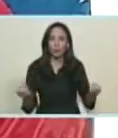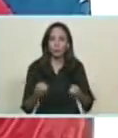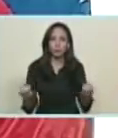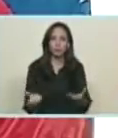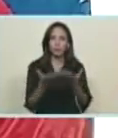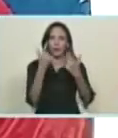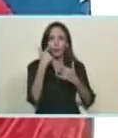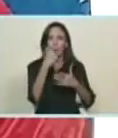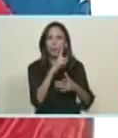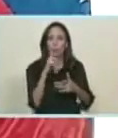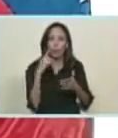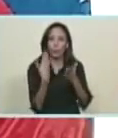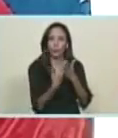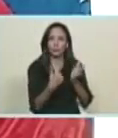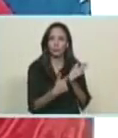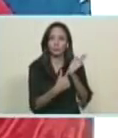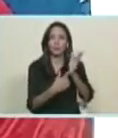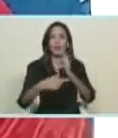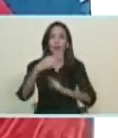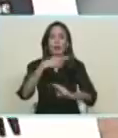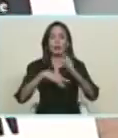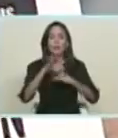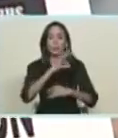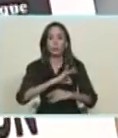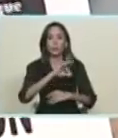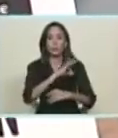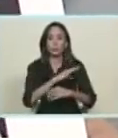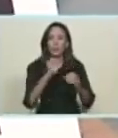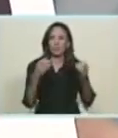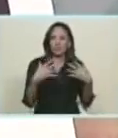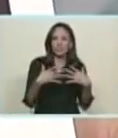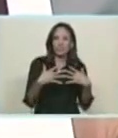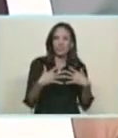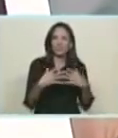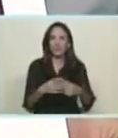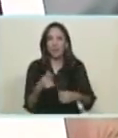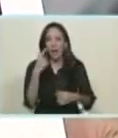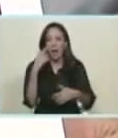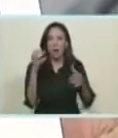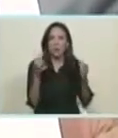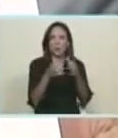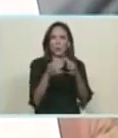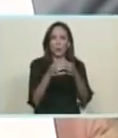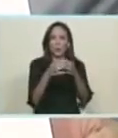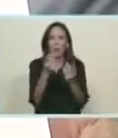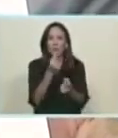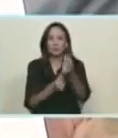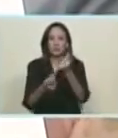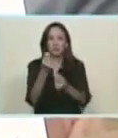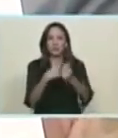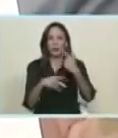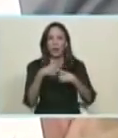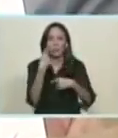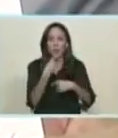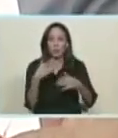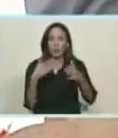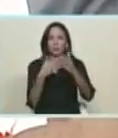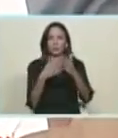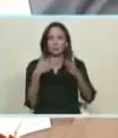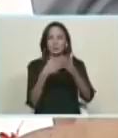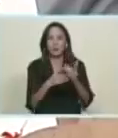Sagrado, las revoluciones sociales infectadas de un grosero materialismo